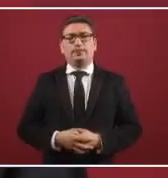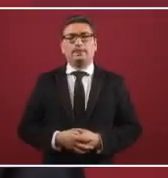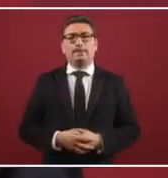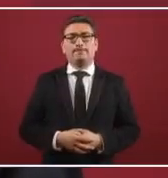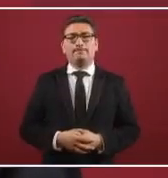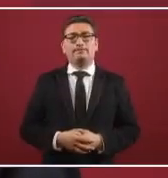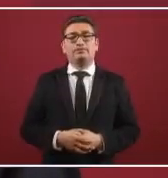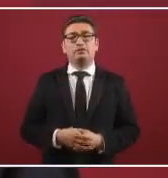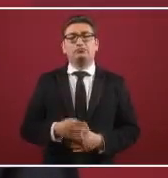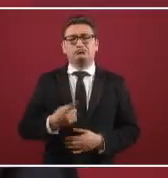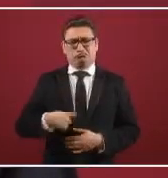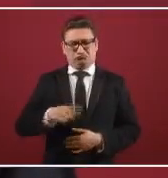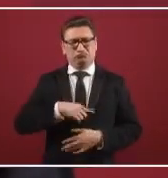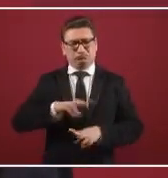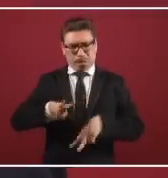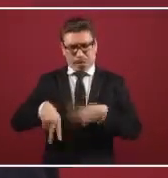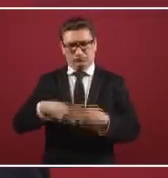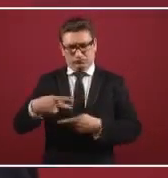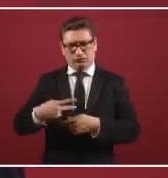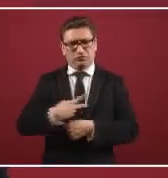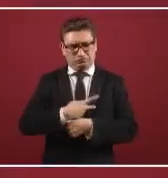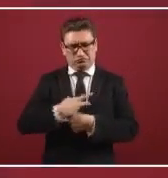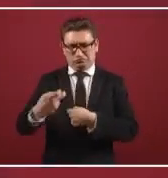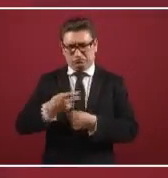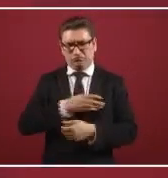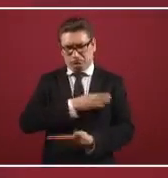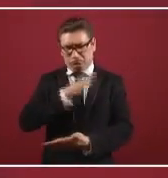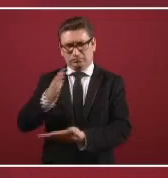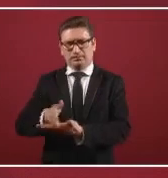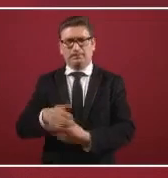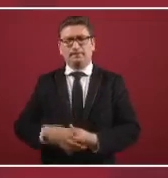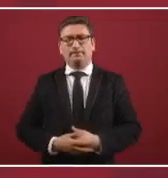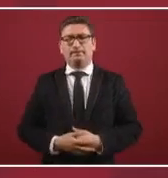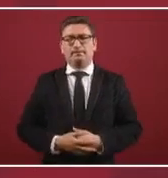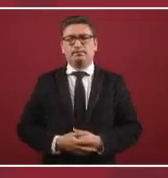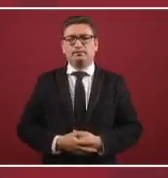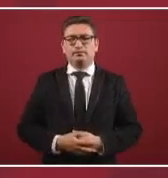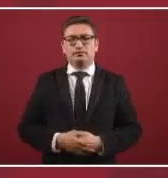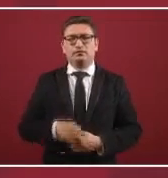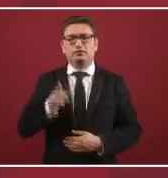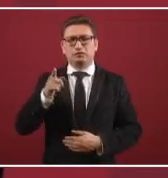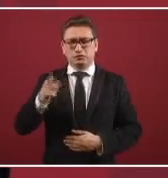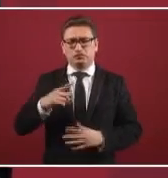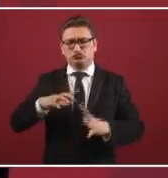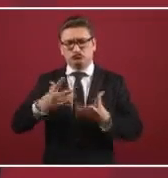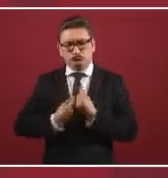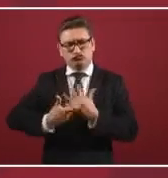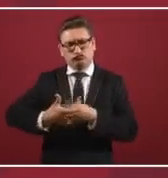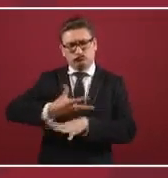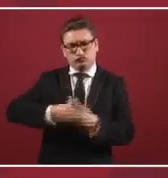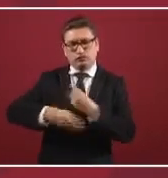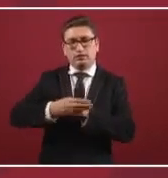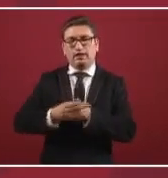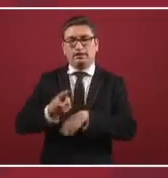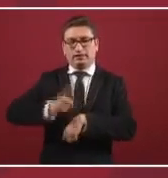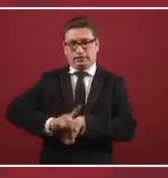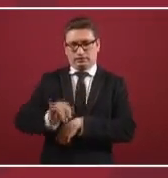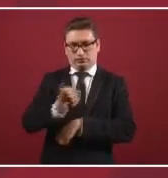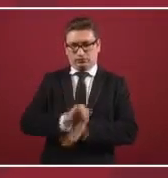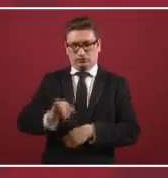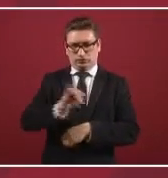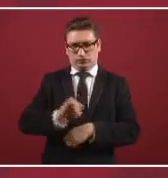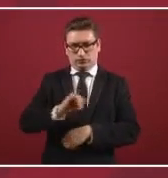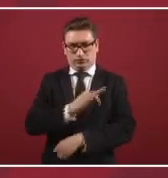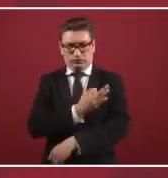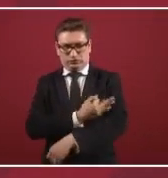estar nosotros, nos invitaron a un convivio el jueves por